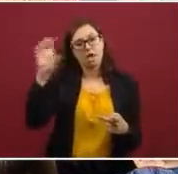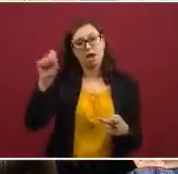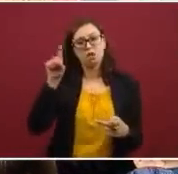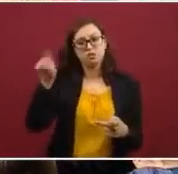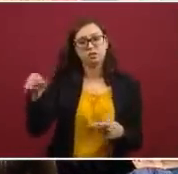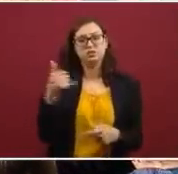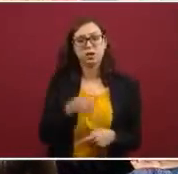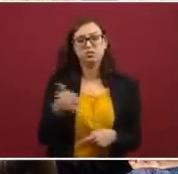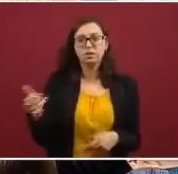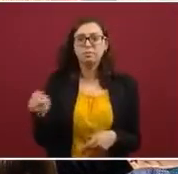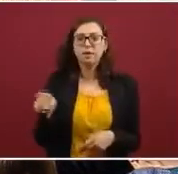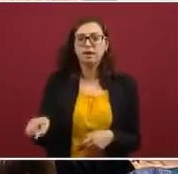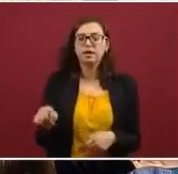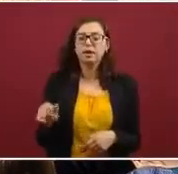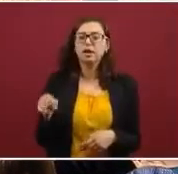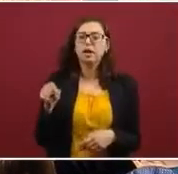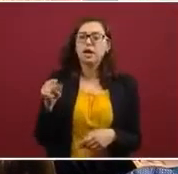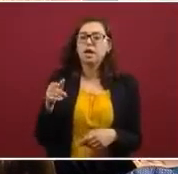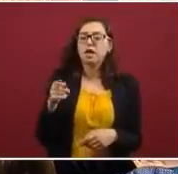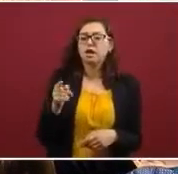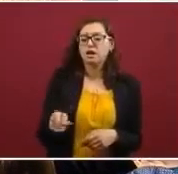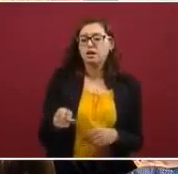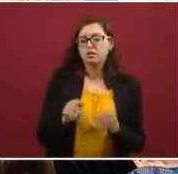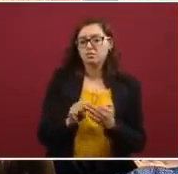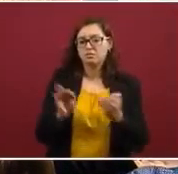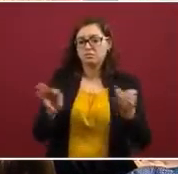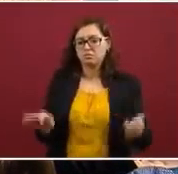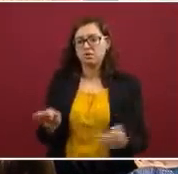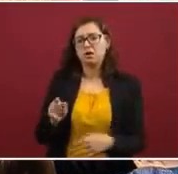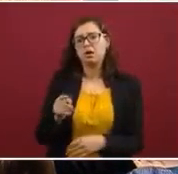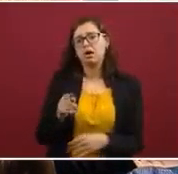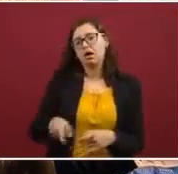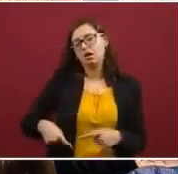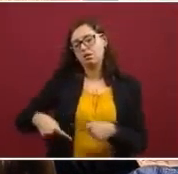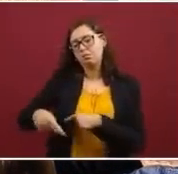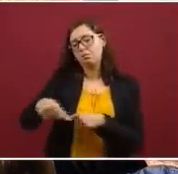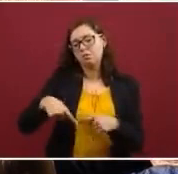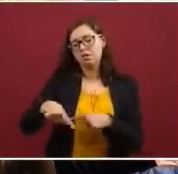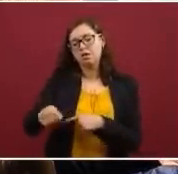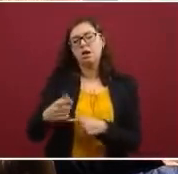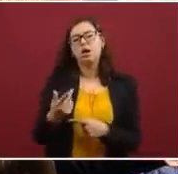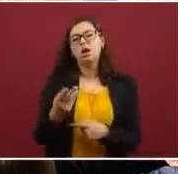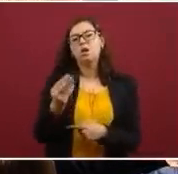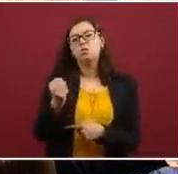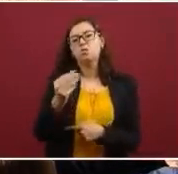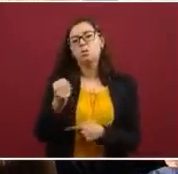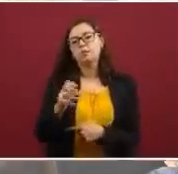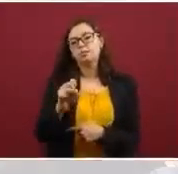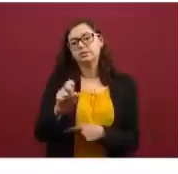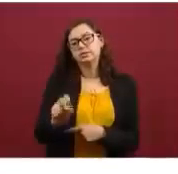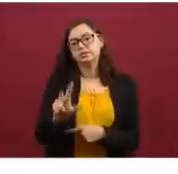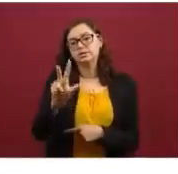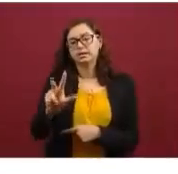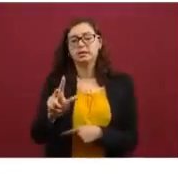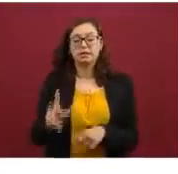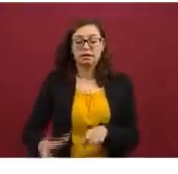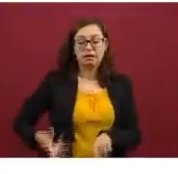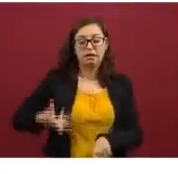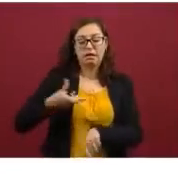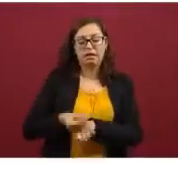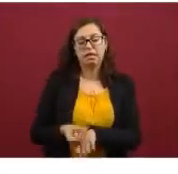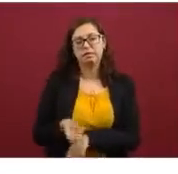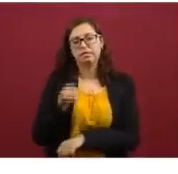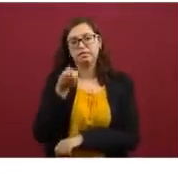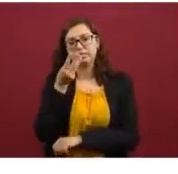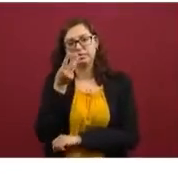69 kilómetros del punto de abasto, 9.68 es el precio de venta al público, 3.91 es el